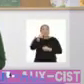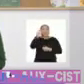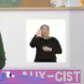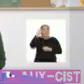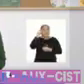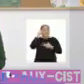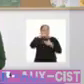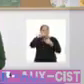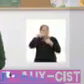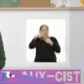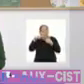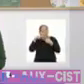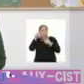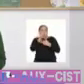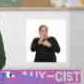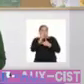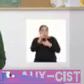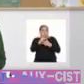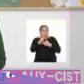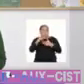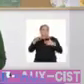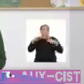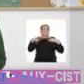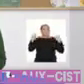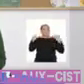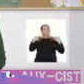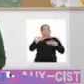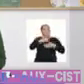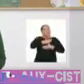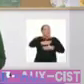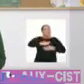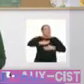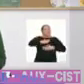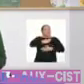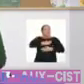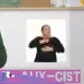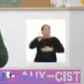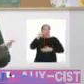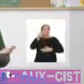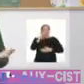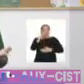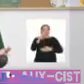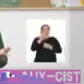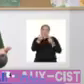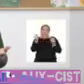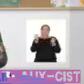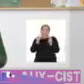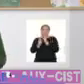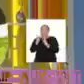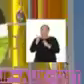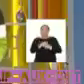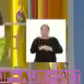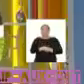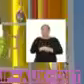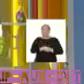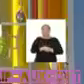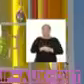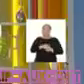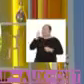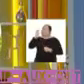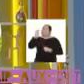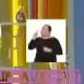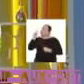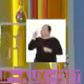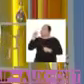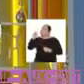menos uno de ellos involucre felicidad y bienestar para ti y para muchas personas. Profesora